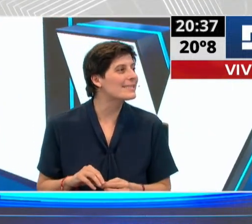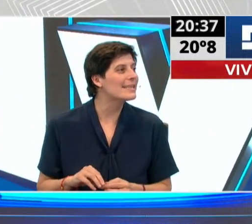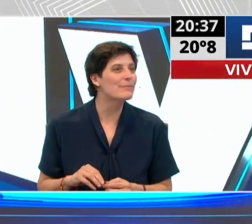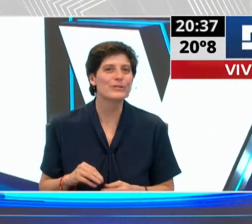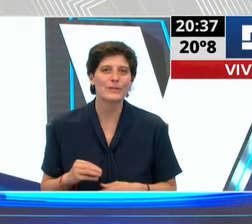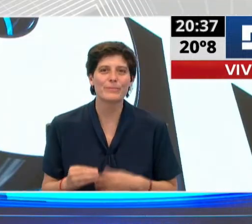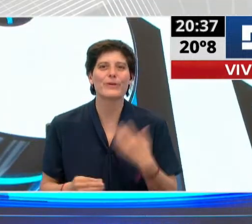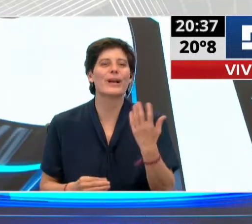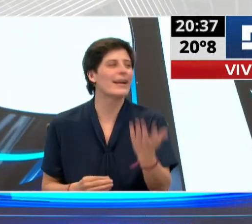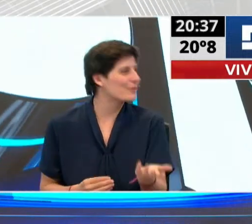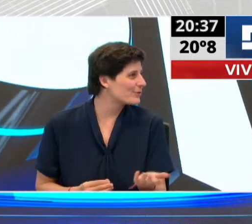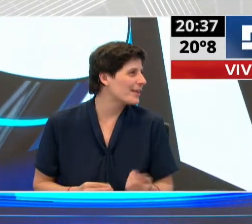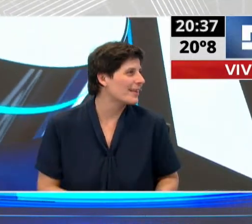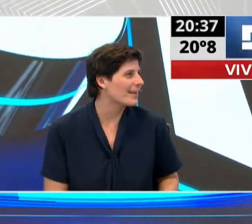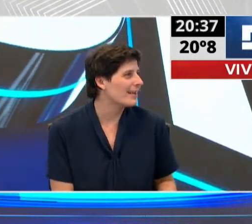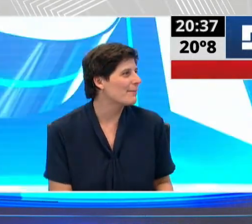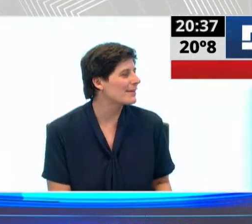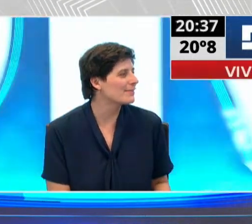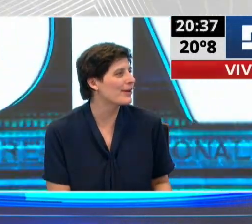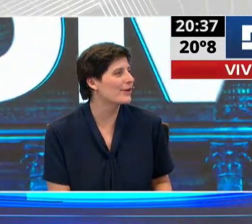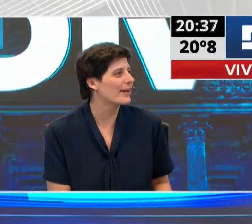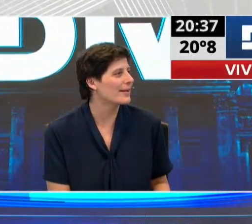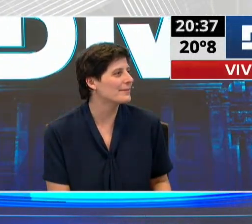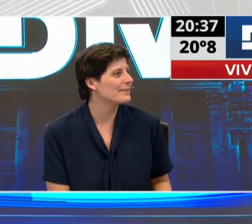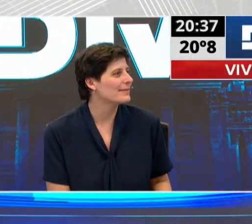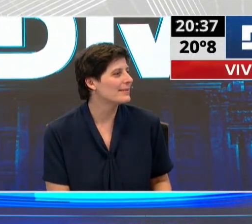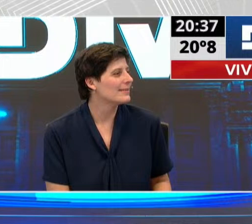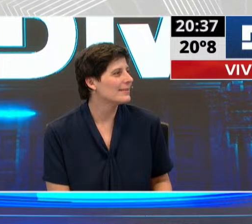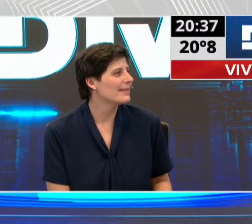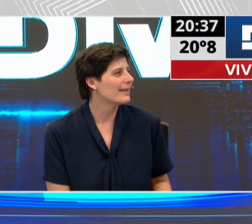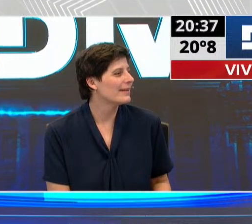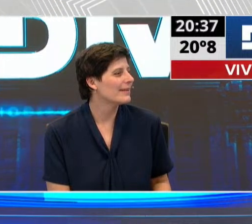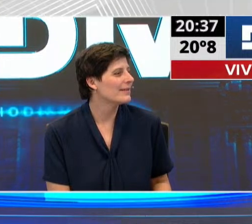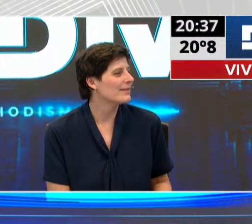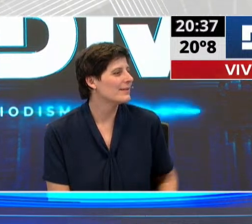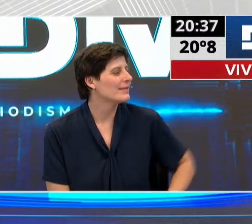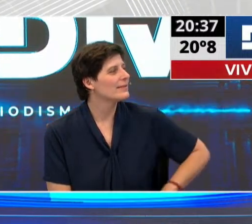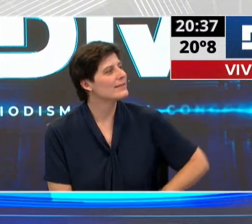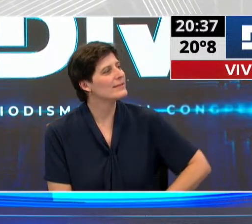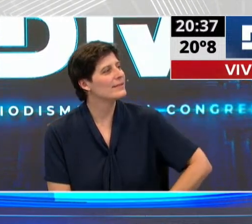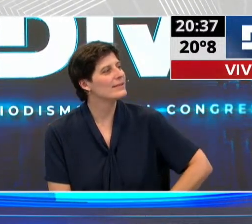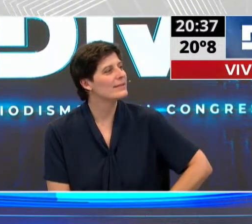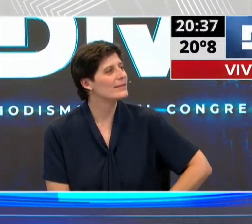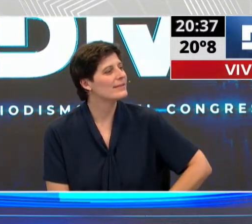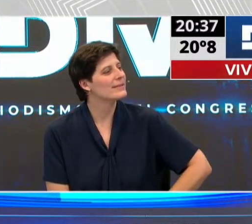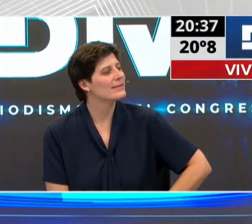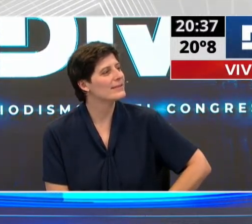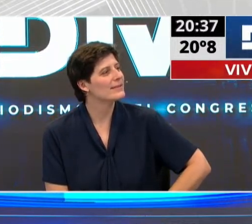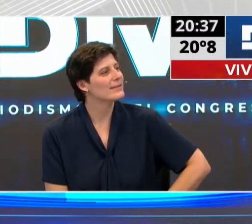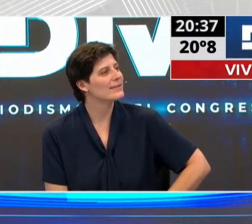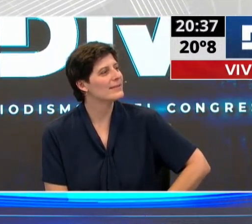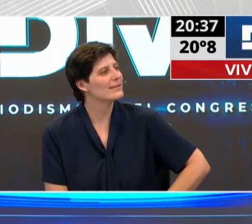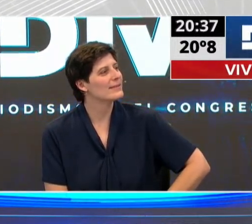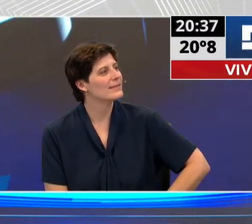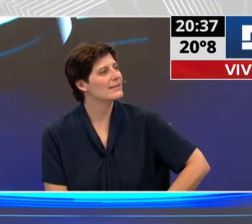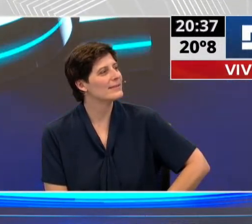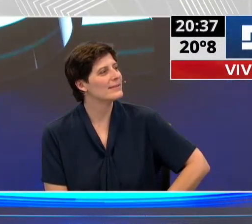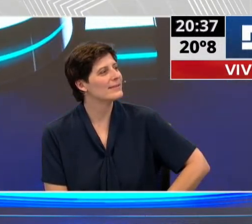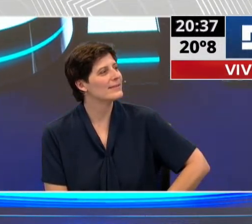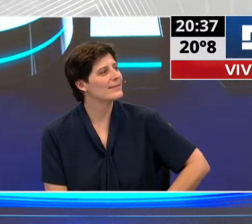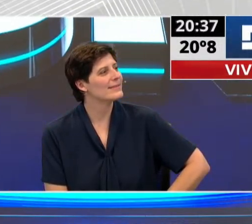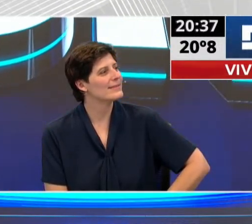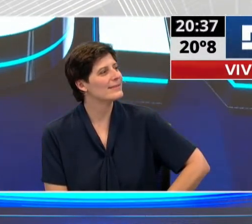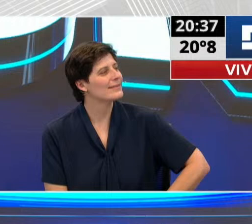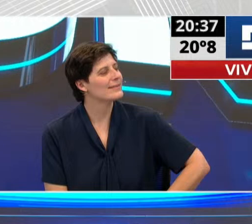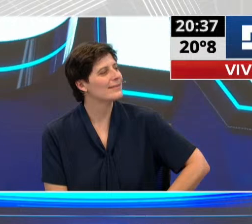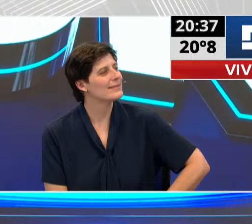que siempre decimos y por la renuncia de Maximiliano Guerra. Así es, eso le permitió, bueno, ingresar una vez más por 4 años